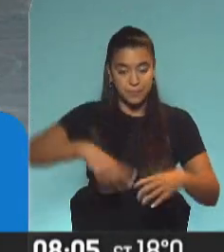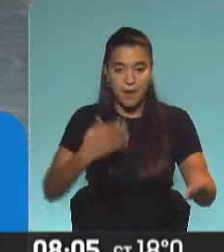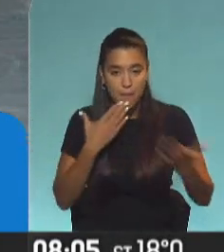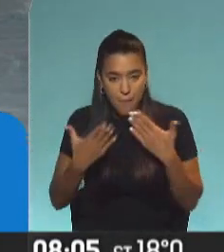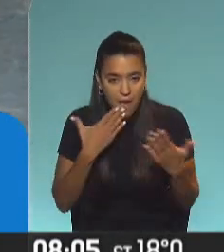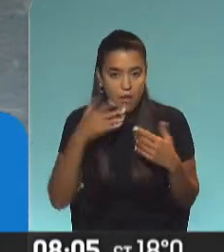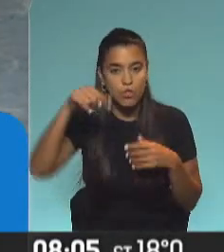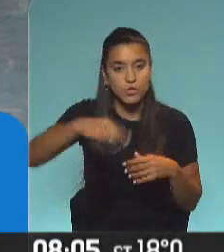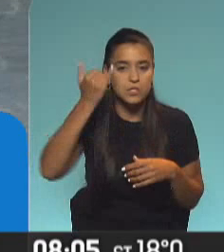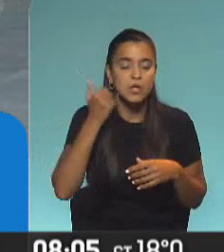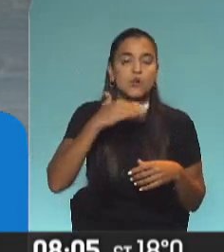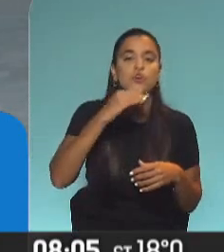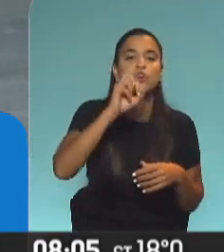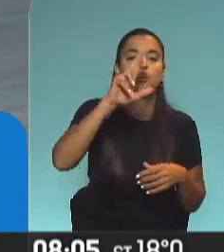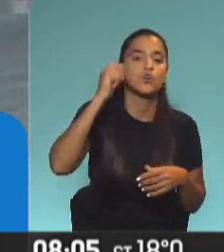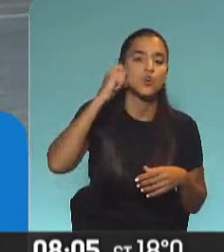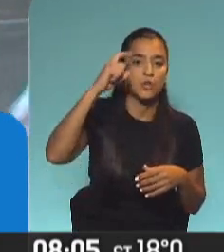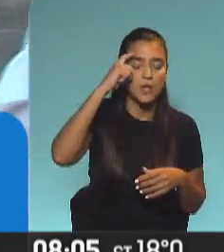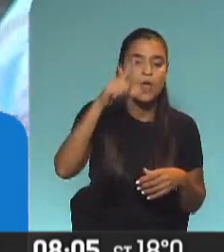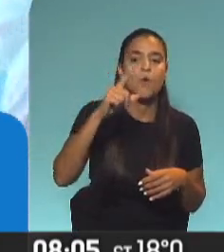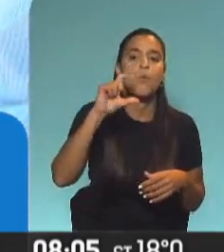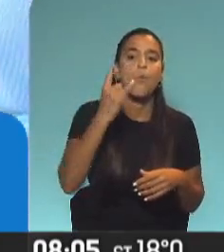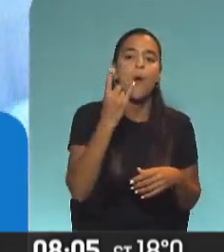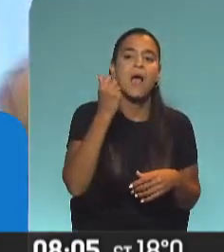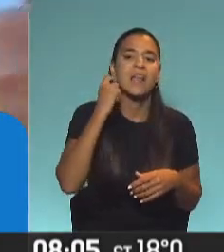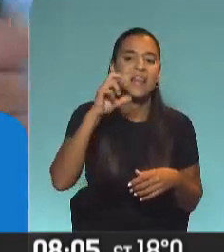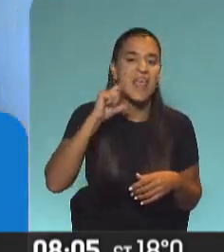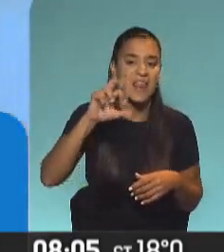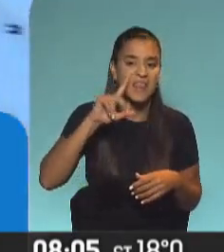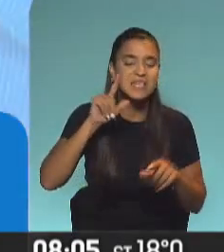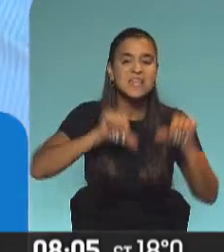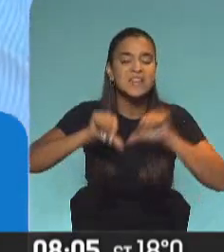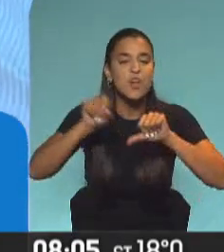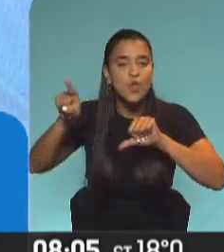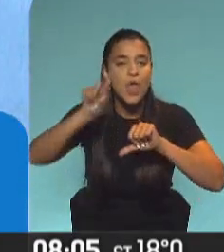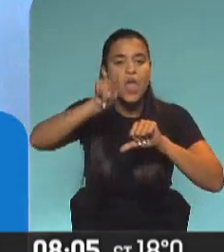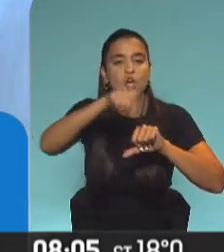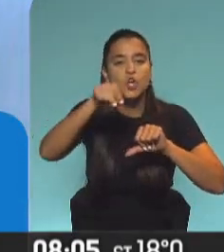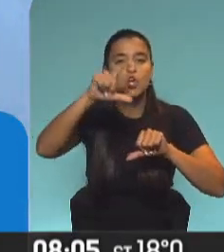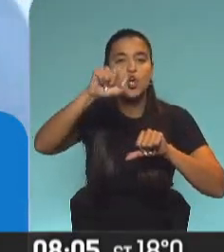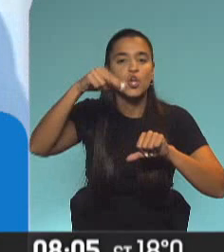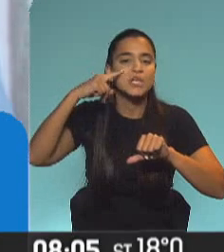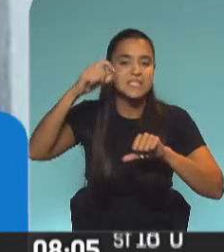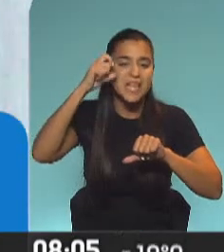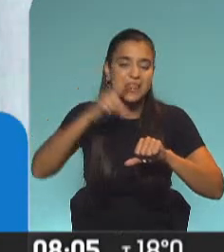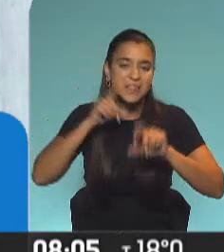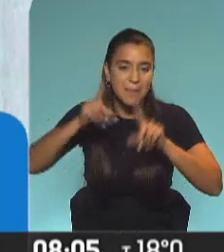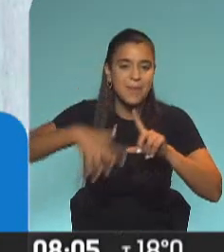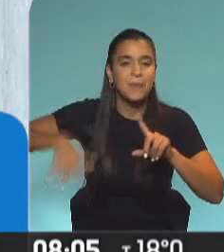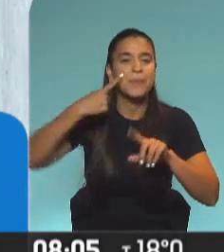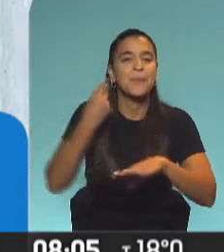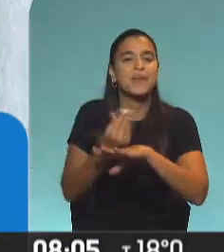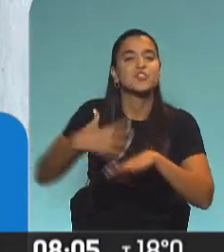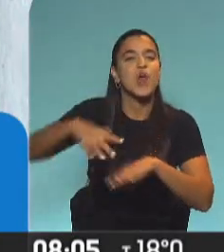y aquí ya con Jorge Cuarleri, ¿lo dije bien? Así es. Científico del CONICET, hombre de la zona sur también, estábamos hablando, que